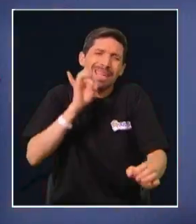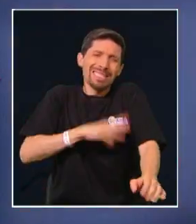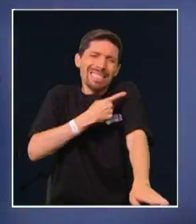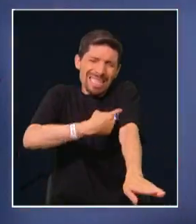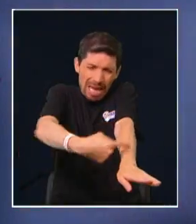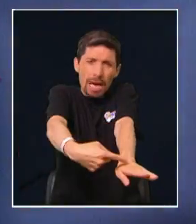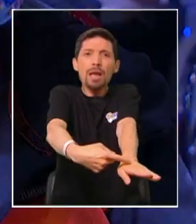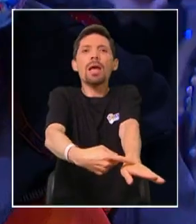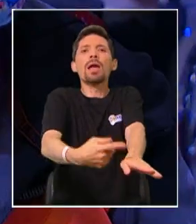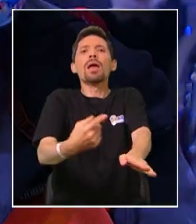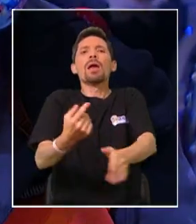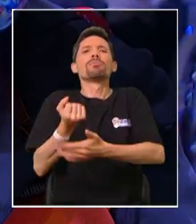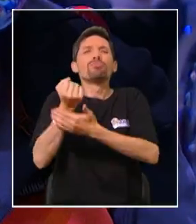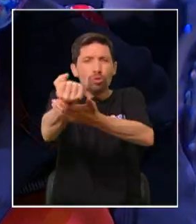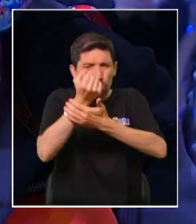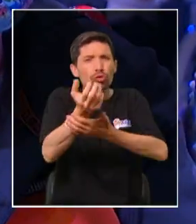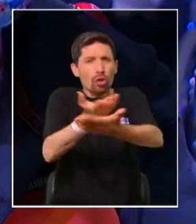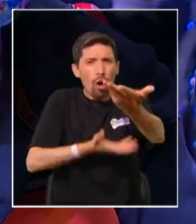solidario.